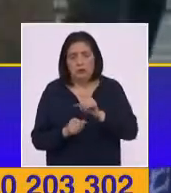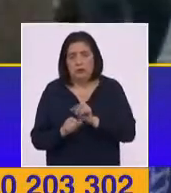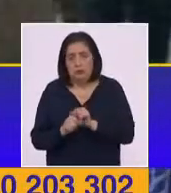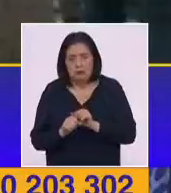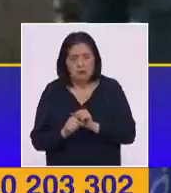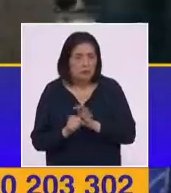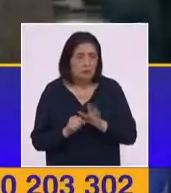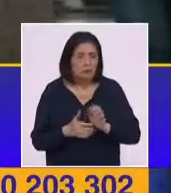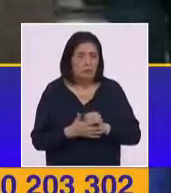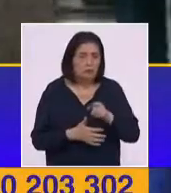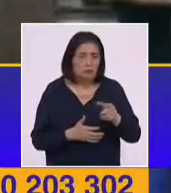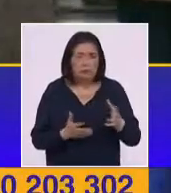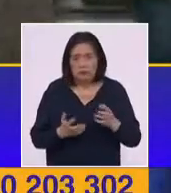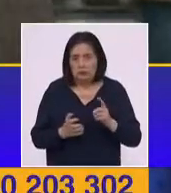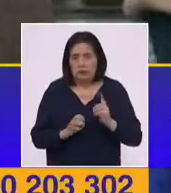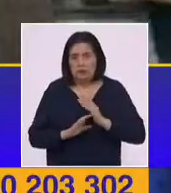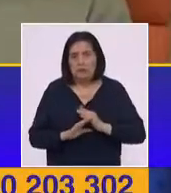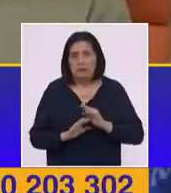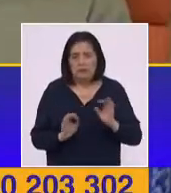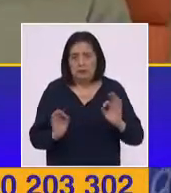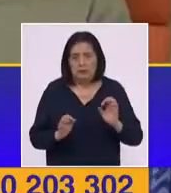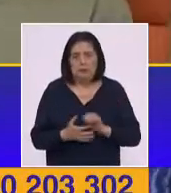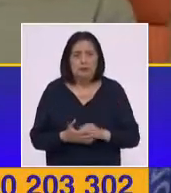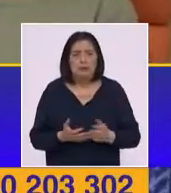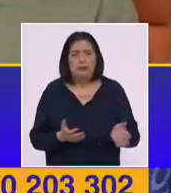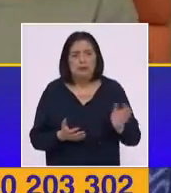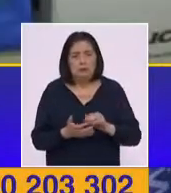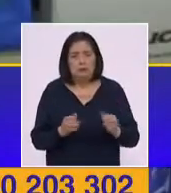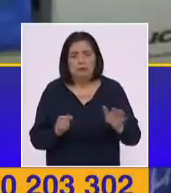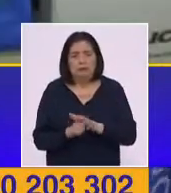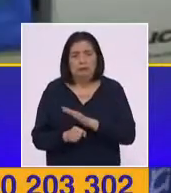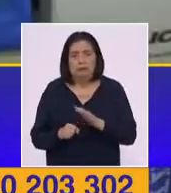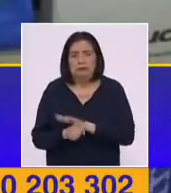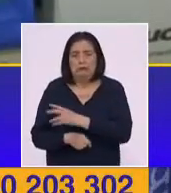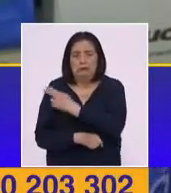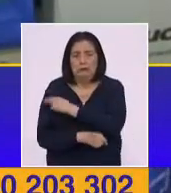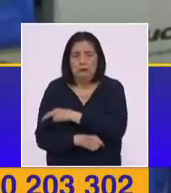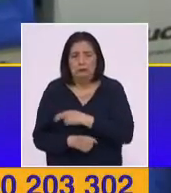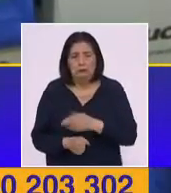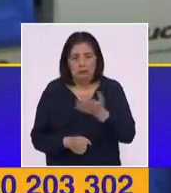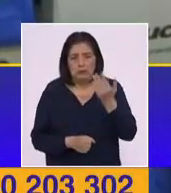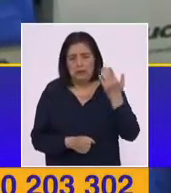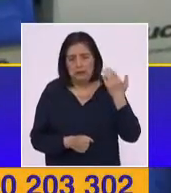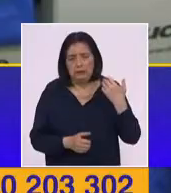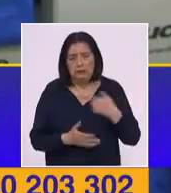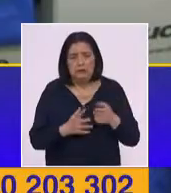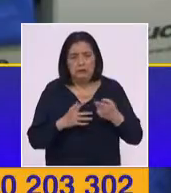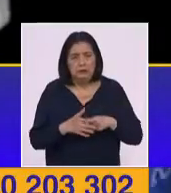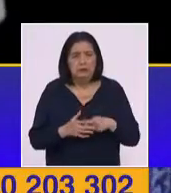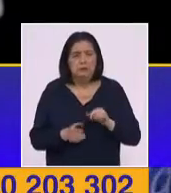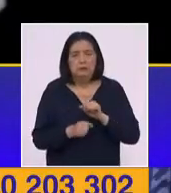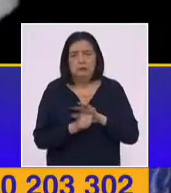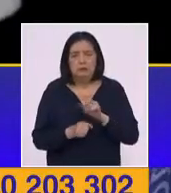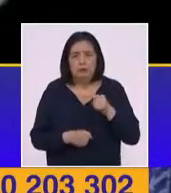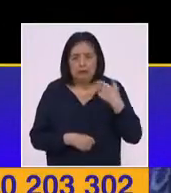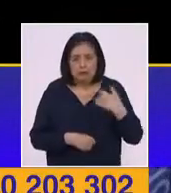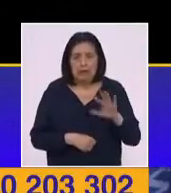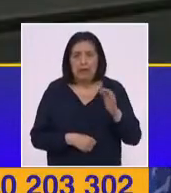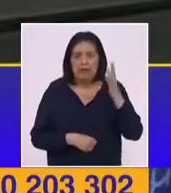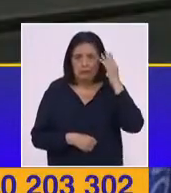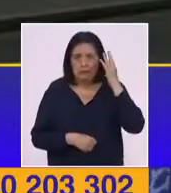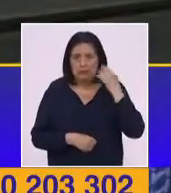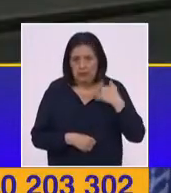que ellos están buscando evitar a toda costa es un colapso del sistema hospitalario como ya lo tuvieron a inicios de la pandemia. O sea, ellos ya han